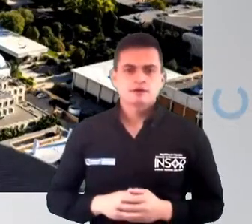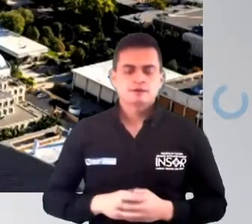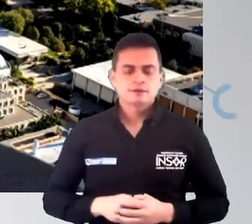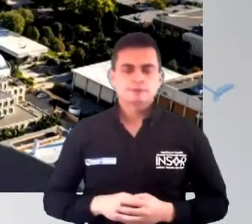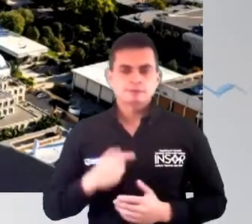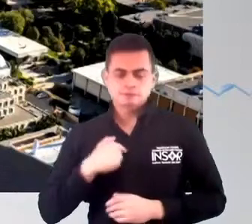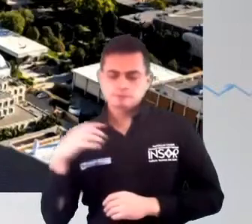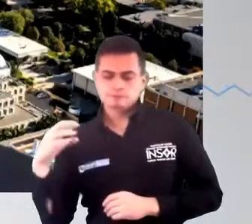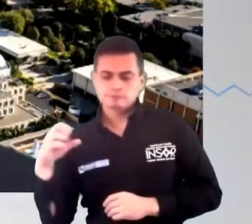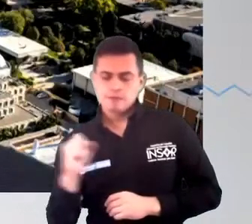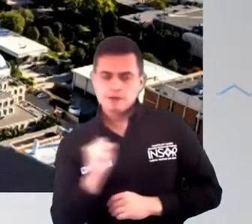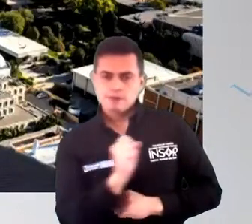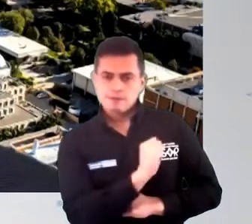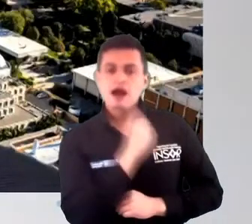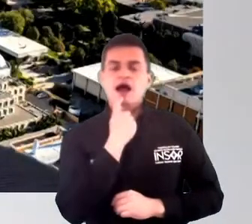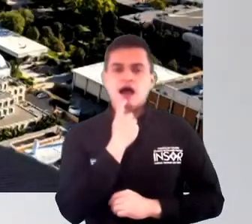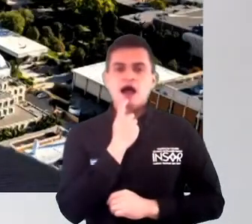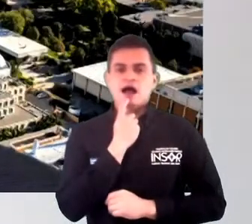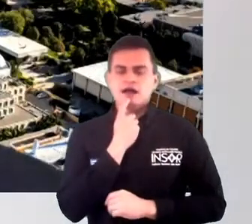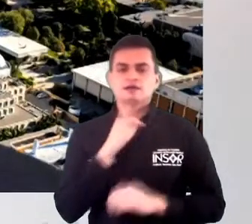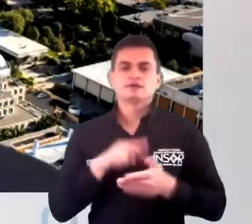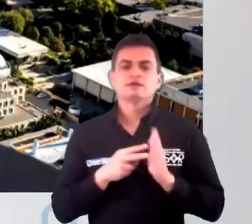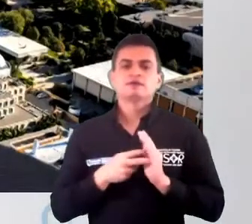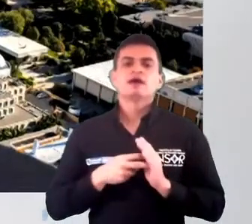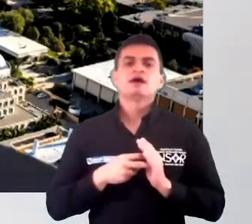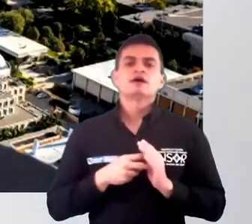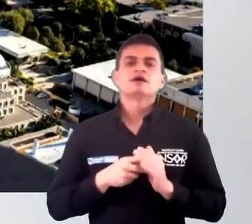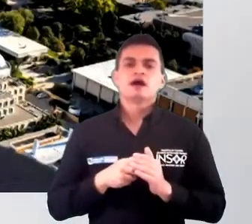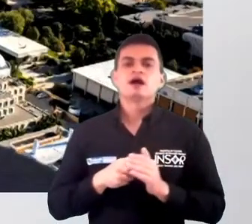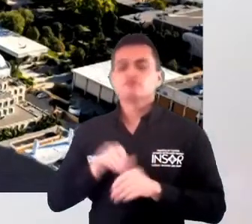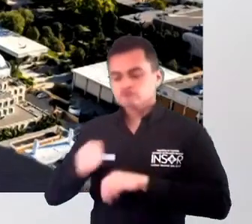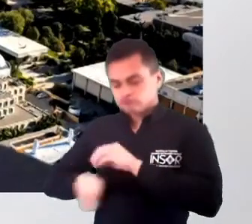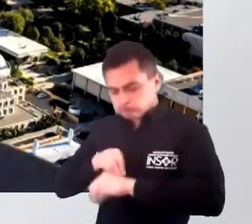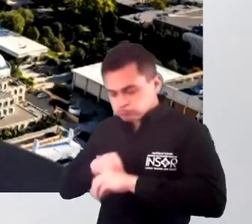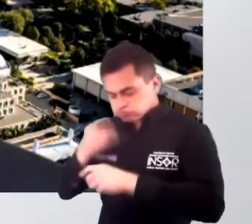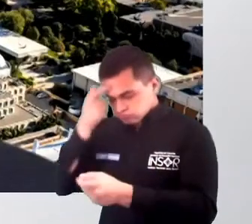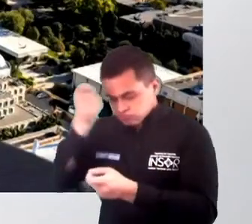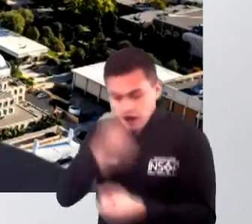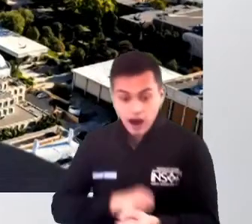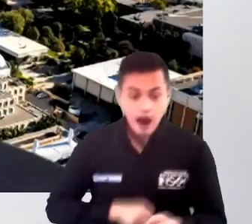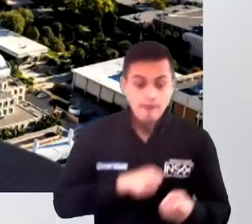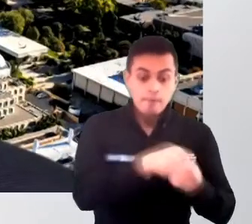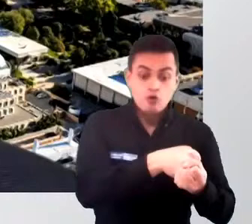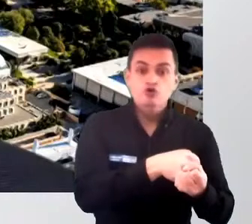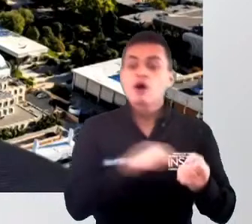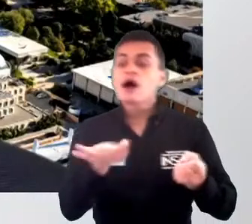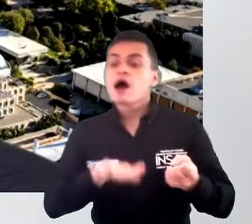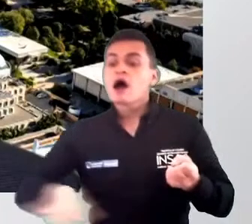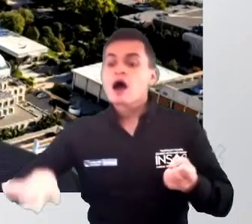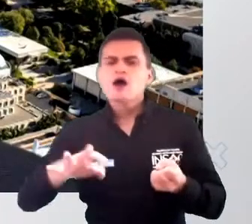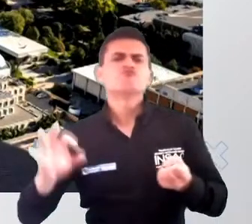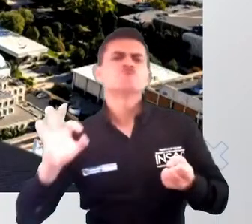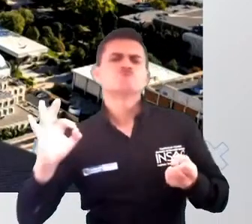esto también cumplirá con las necesidades de los estudiantes que tienen el rendimiento más alto, los estudiantes de alto